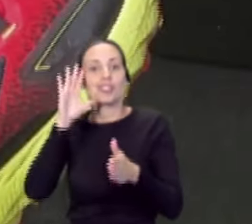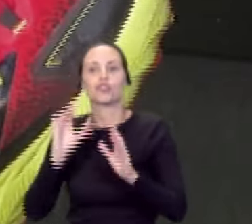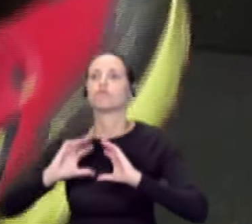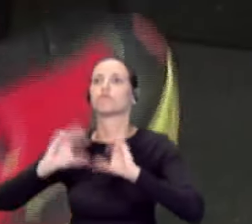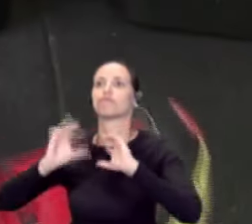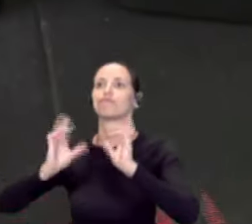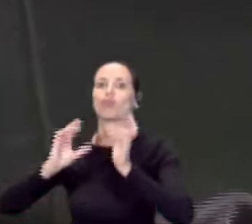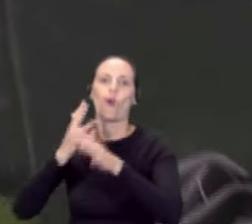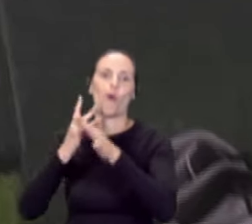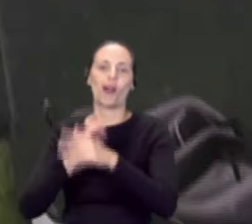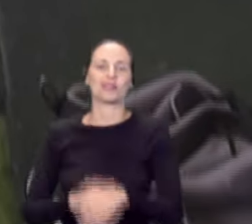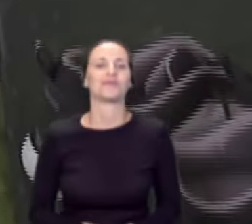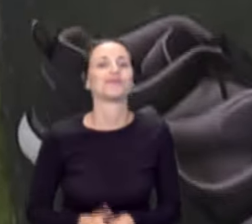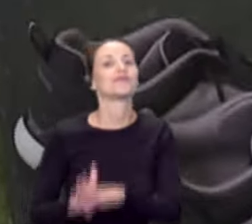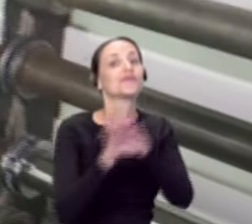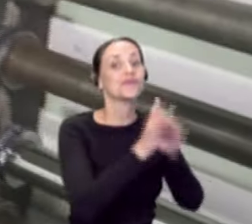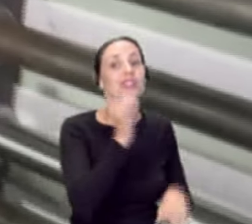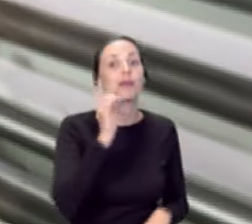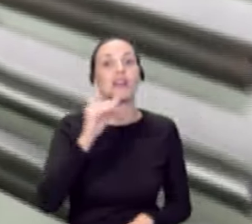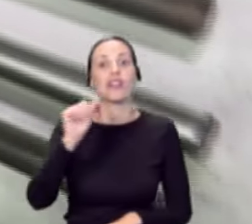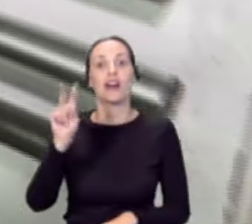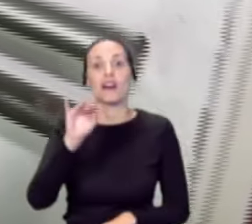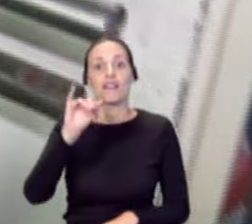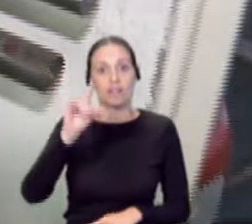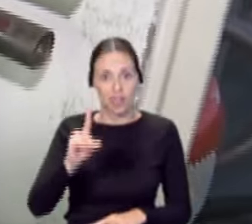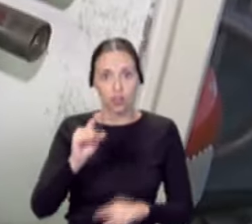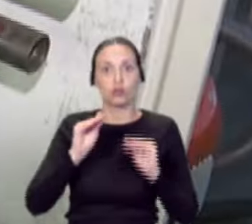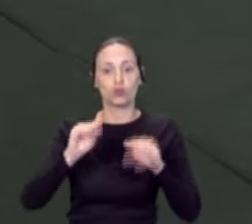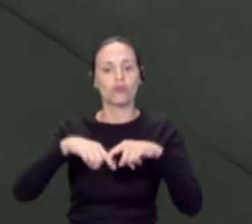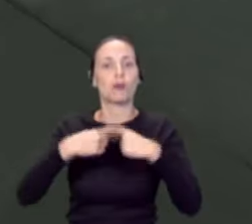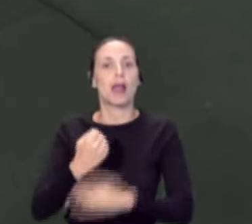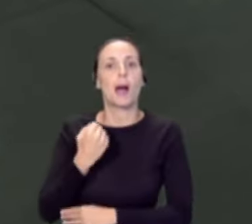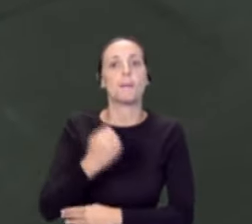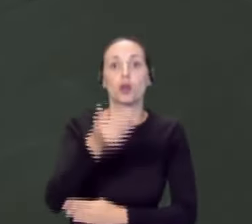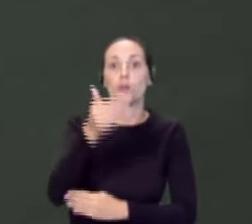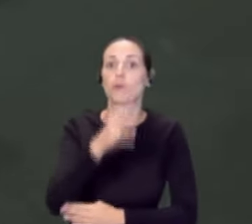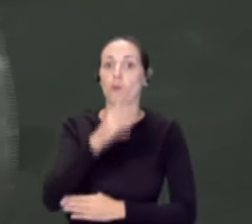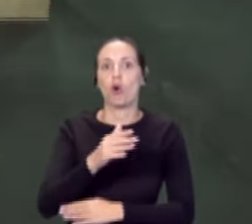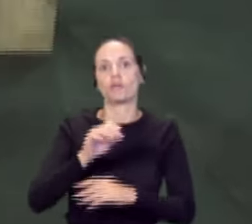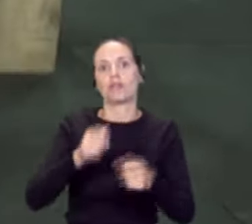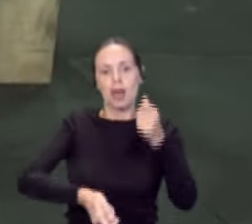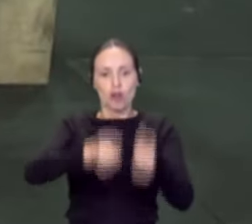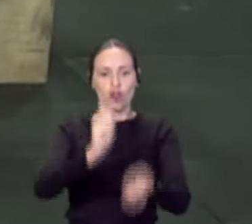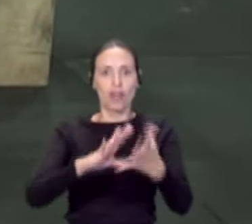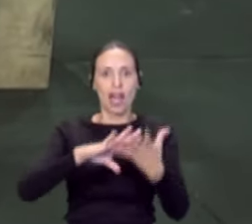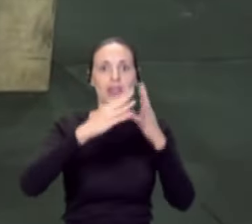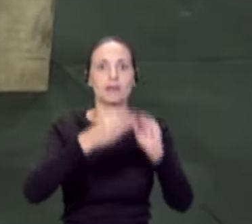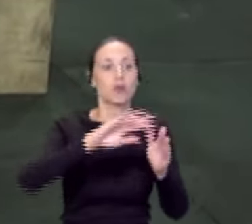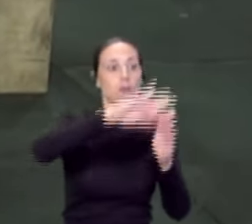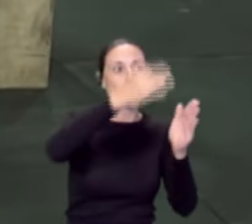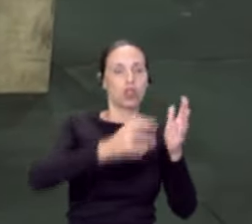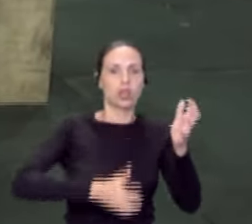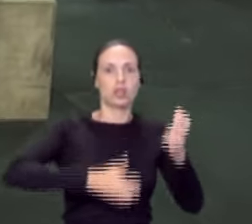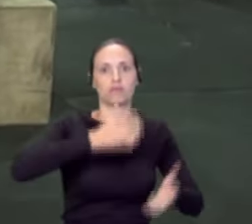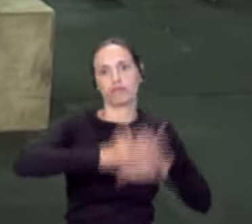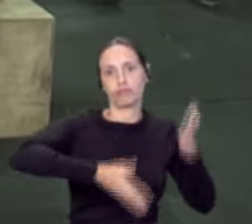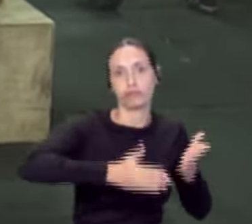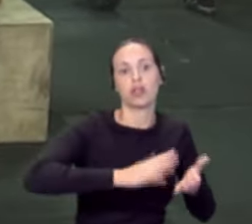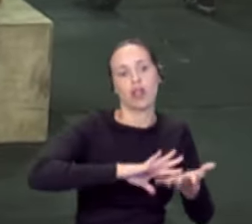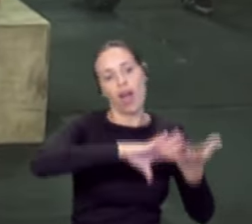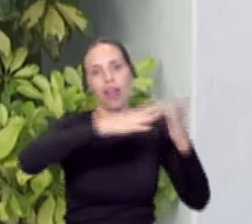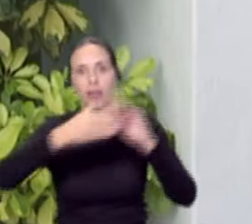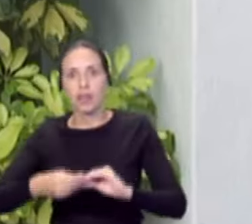fundamental para David Rodríguez, que ha dado el salto de las carreras de montaña al crossfit adaptado. No hay obstáculo capaz de frenar a este atleta palmero. Cuando